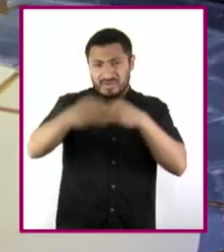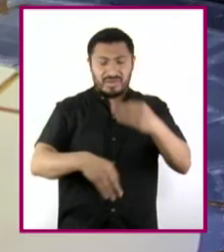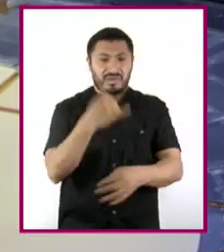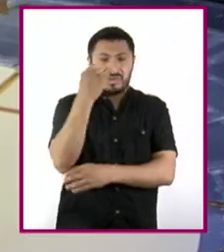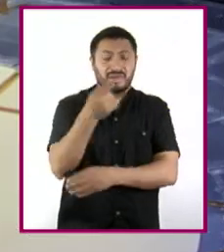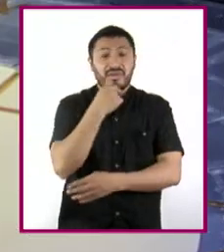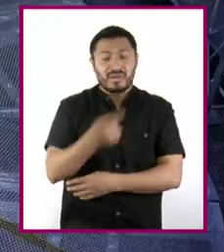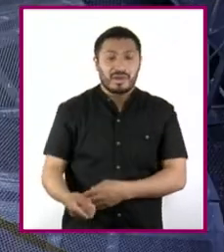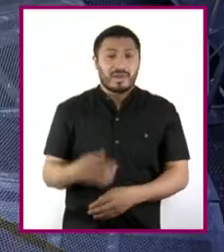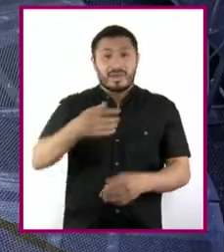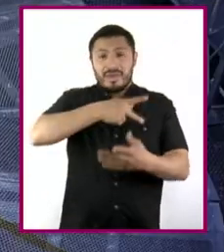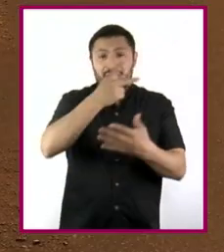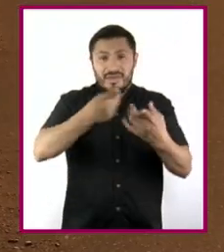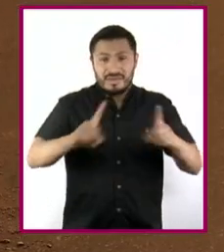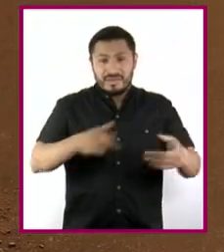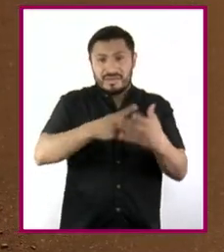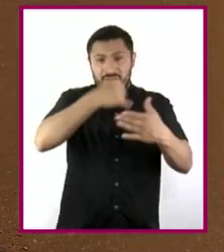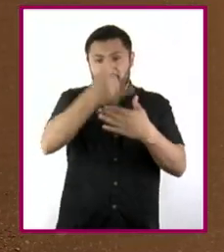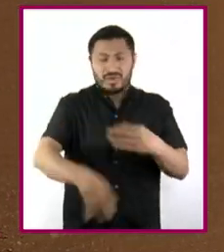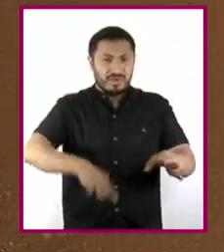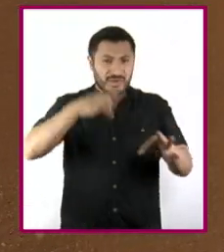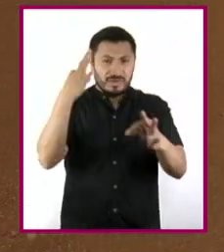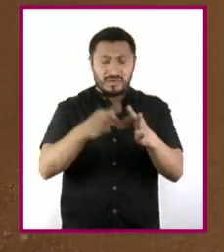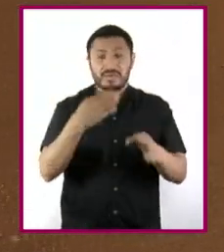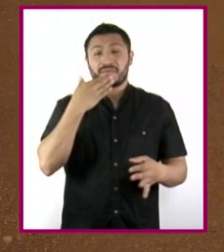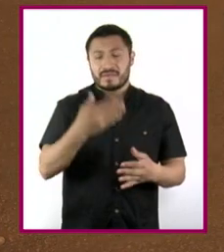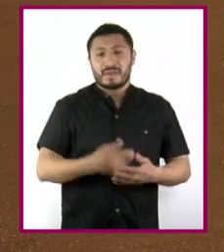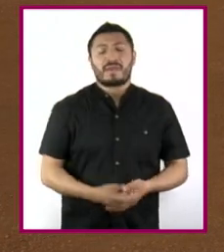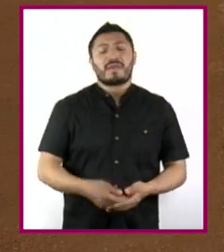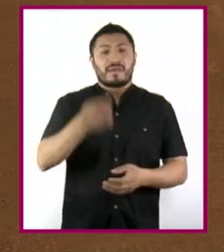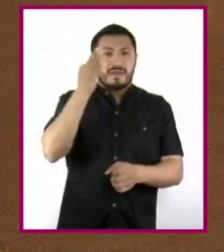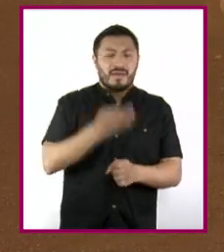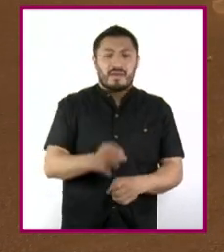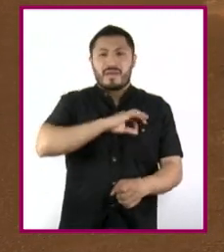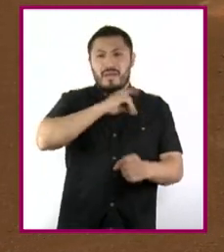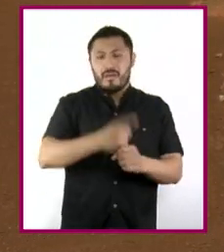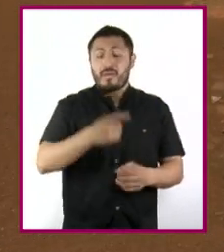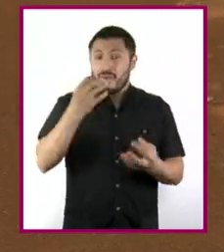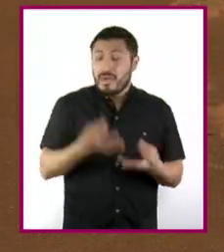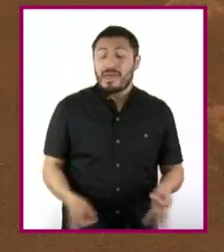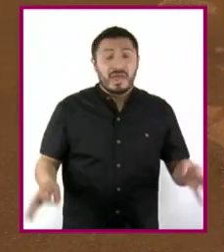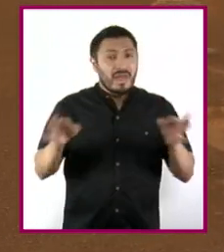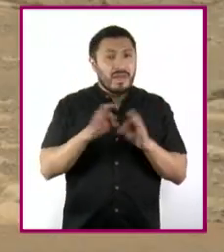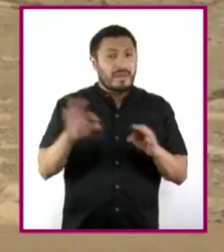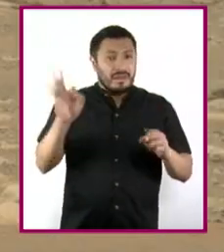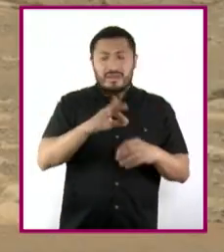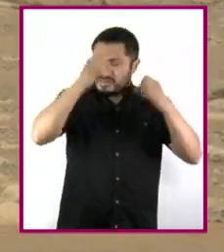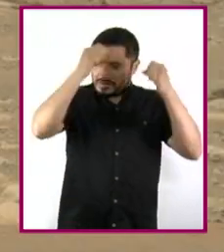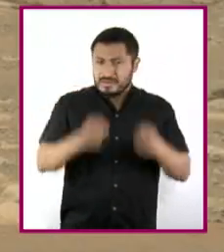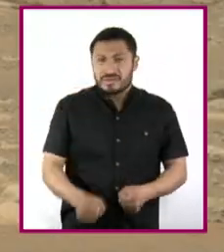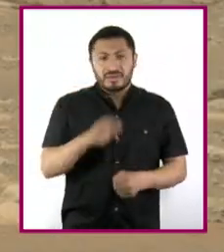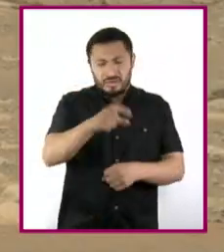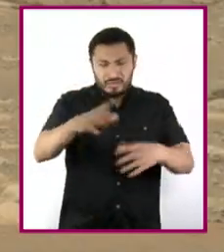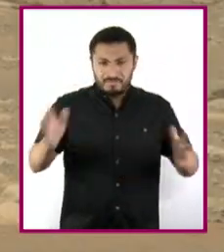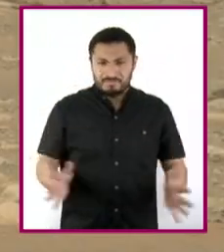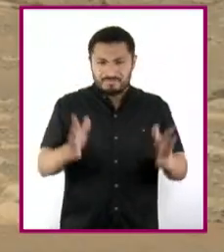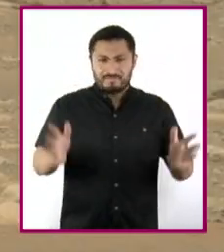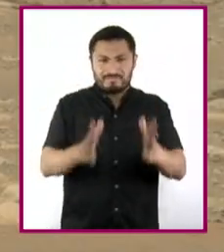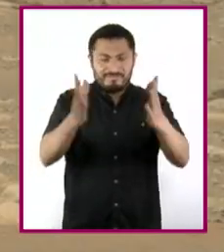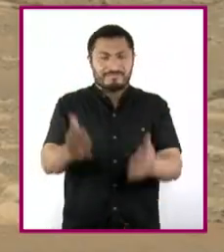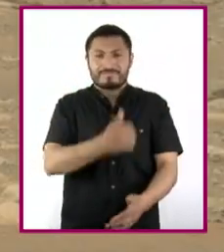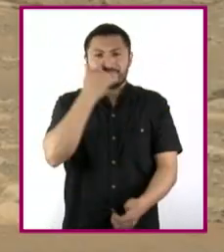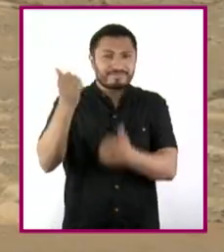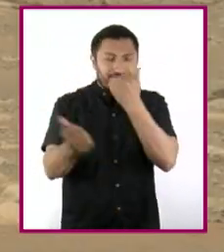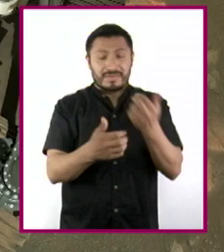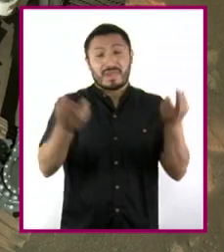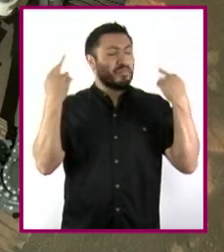proyectos con fines prácticos. Estamos ante una gran oportunidad y seguramente con el entusiasmo y dedicación de las y